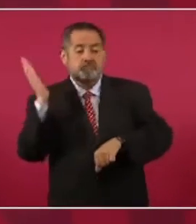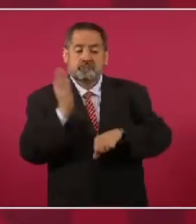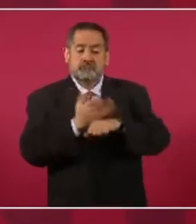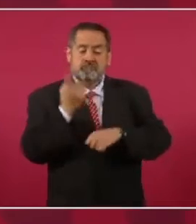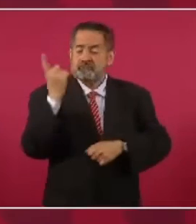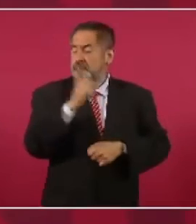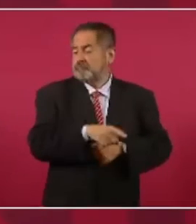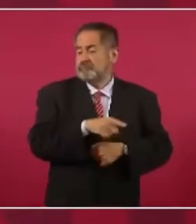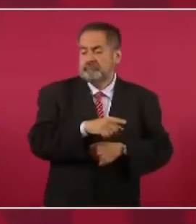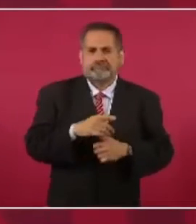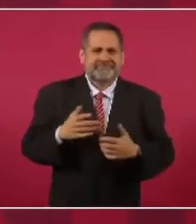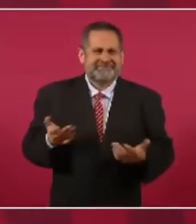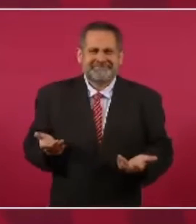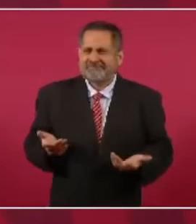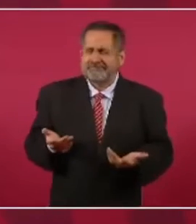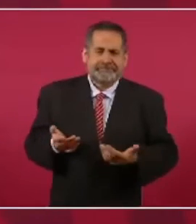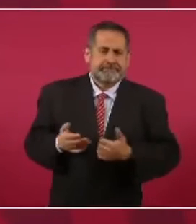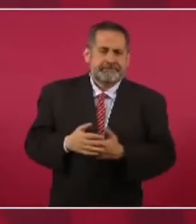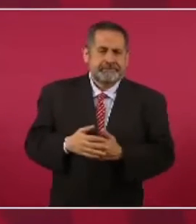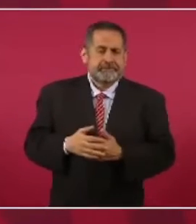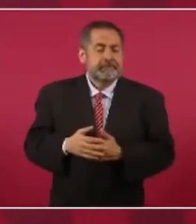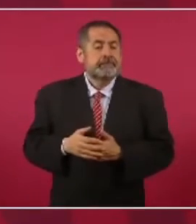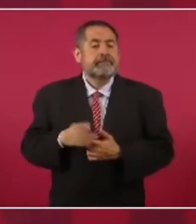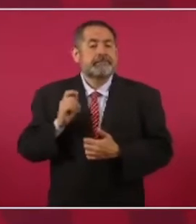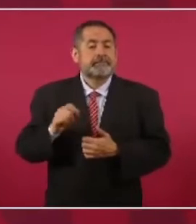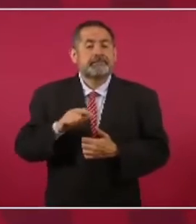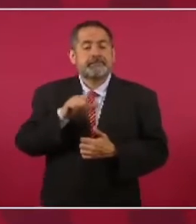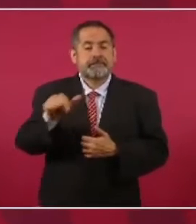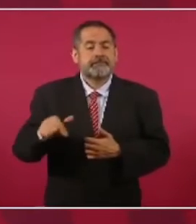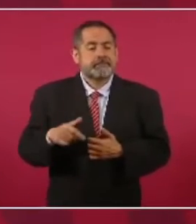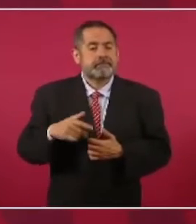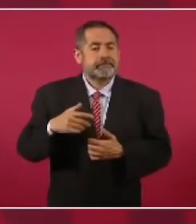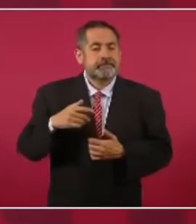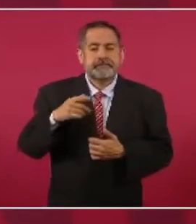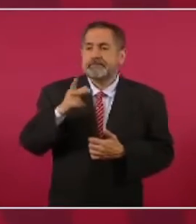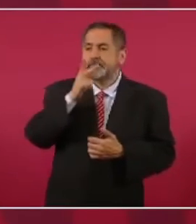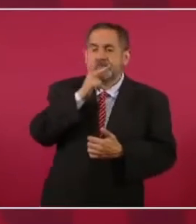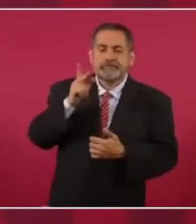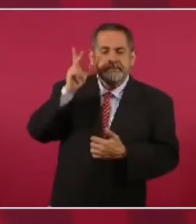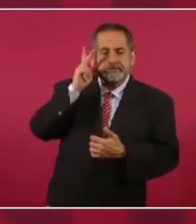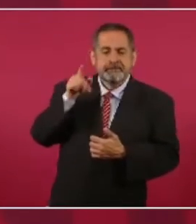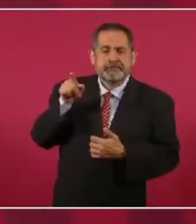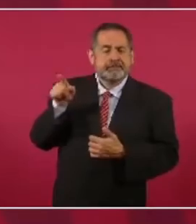Del Papa que estaba en funciones durante